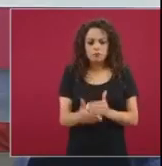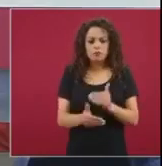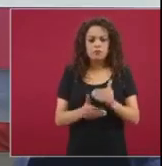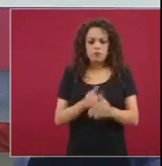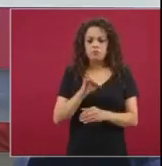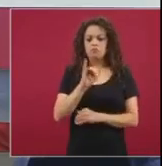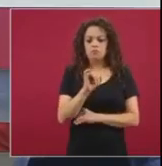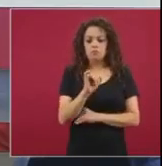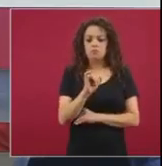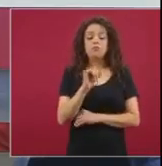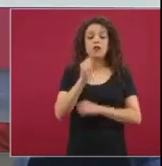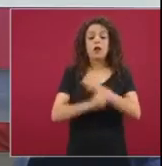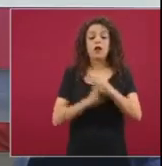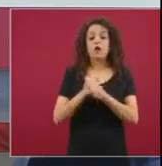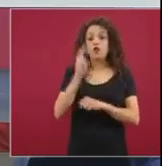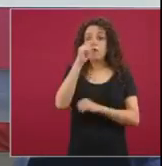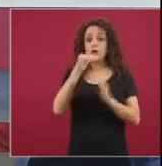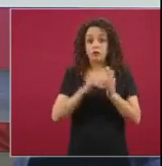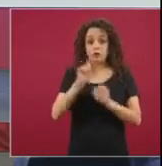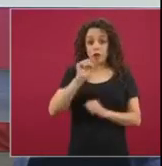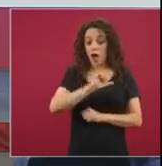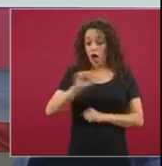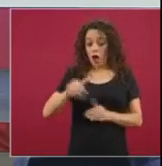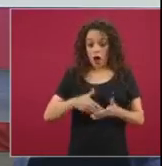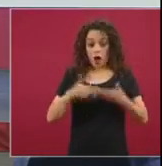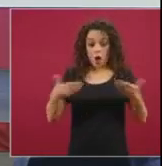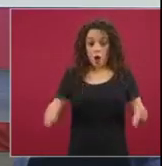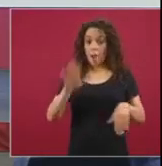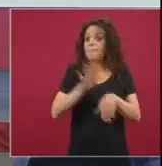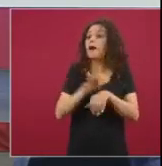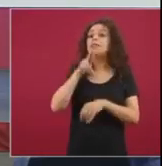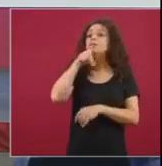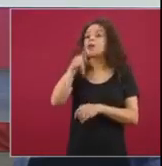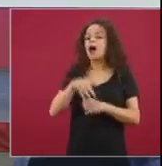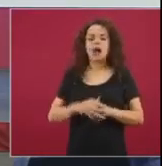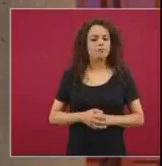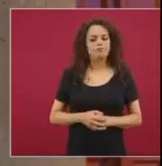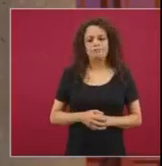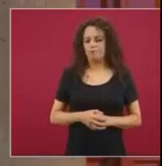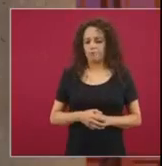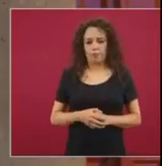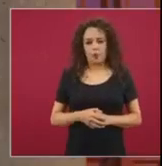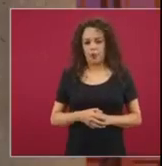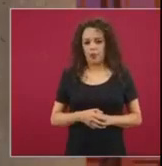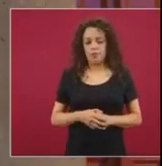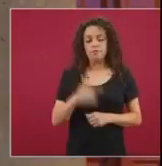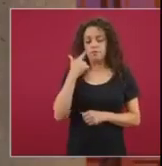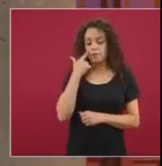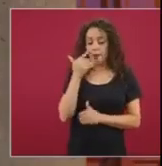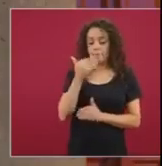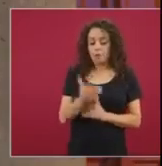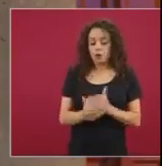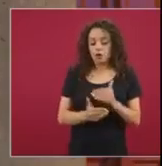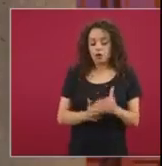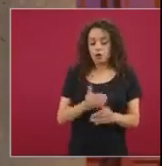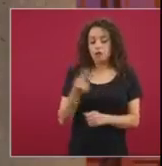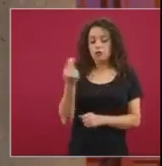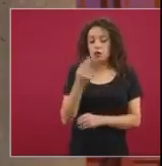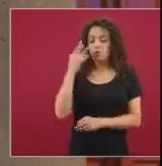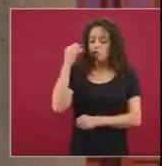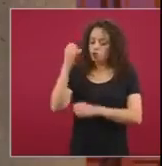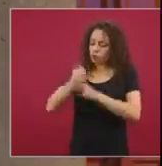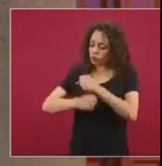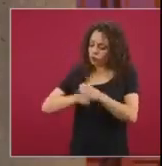año 2020 a la fecha se mejoró, no. Es un proceso que ha requerido de muchos años, con